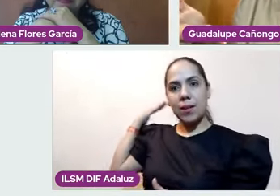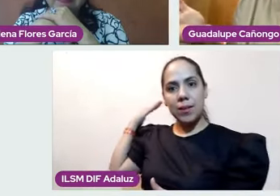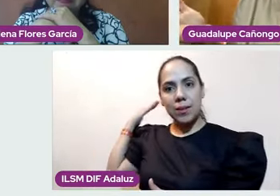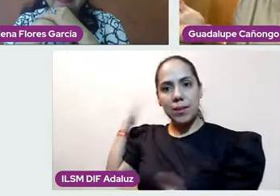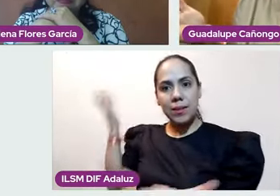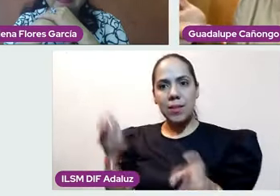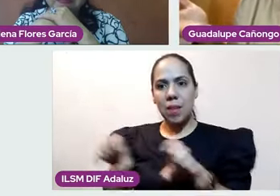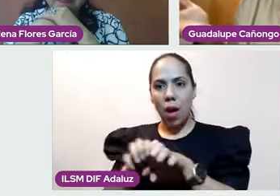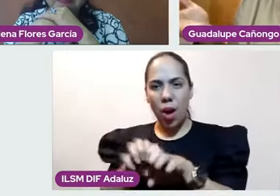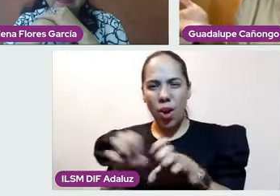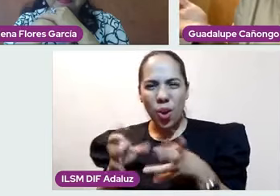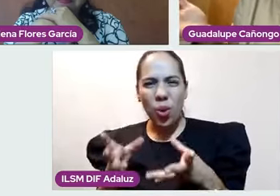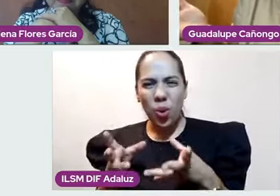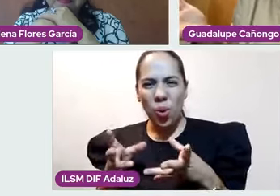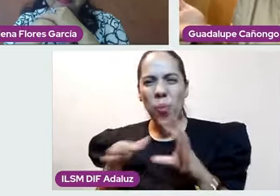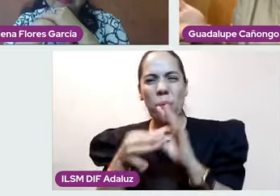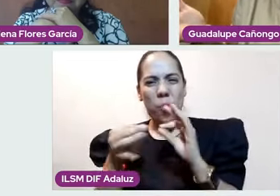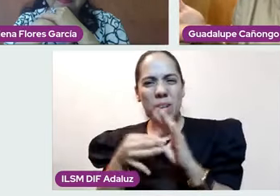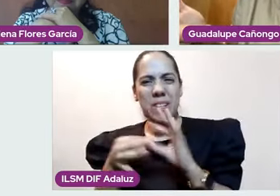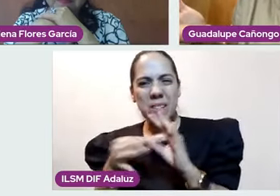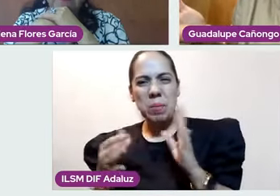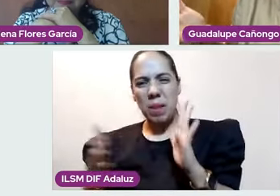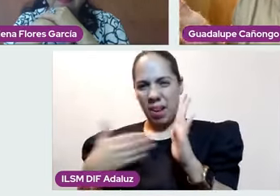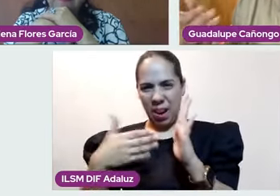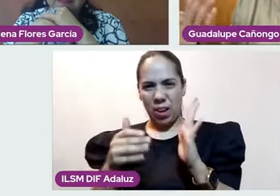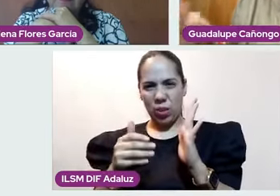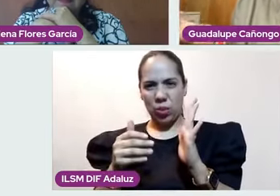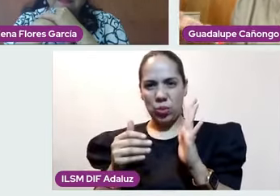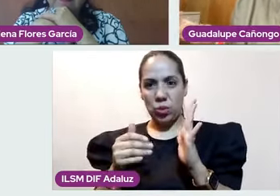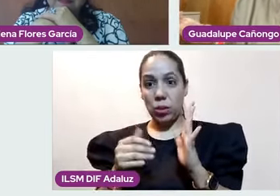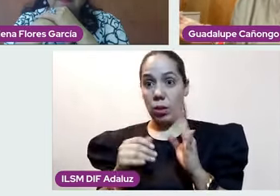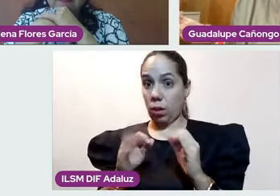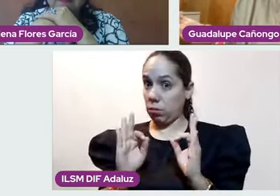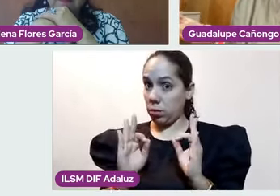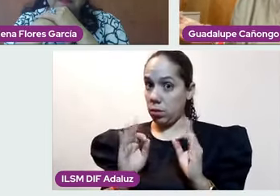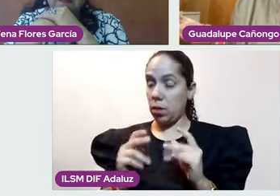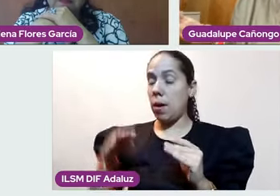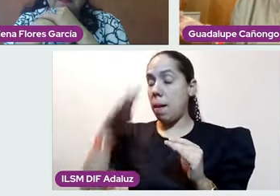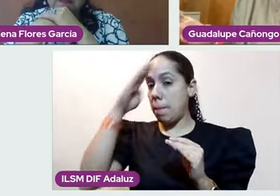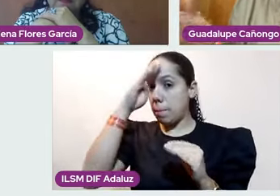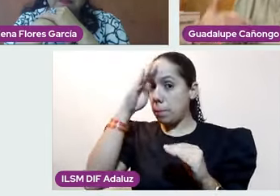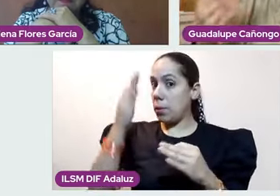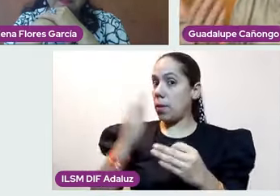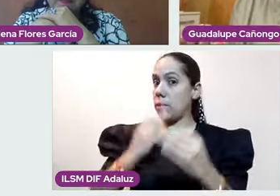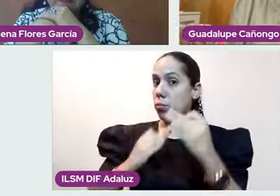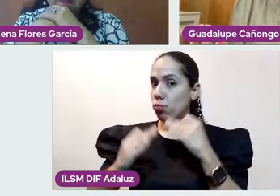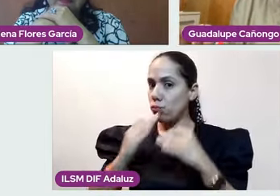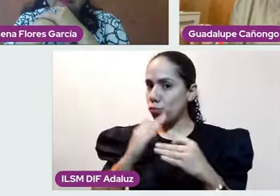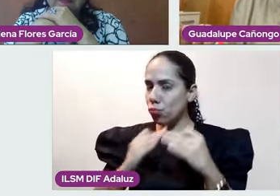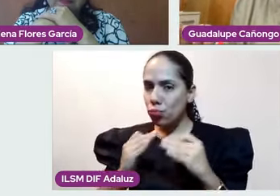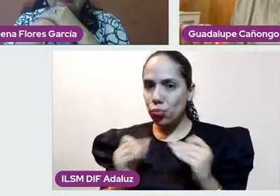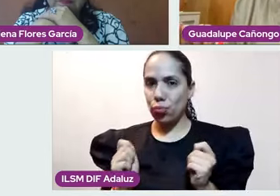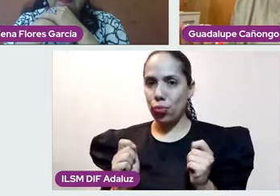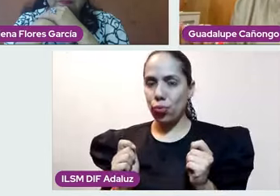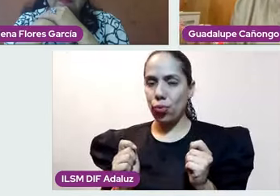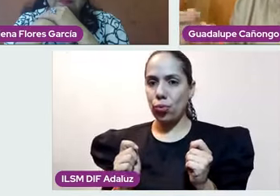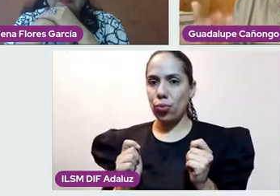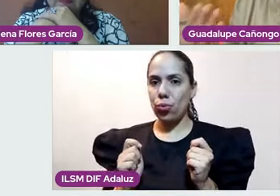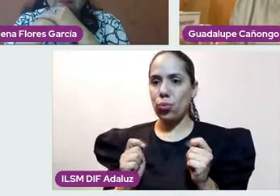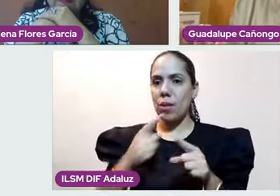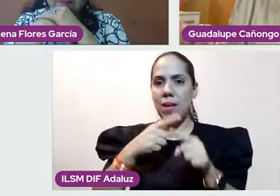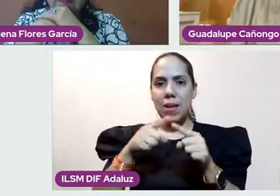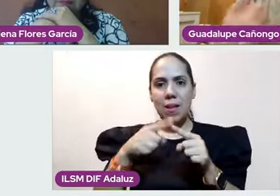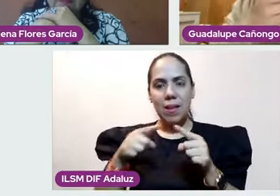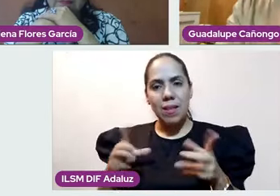estos temas en los que estamos ajenos y no tiene nada de malo. No hay que sancionar que eso está mal,